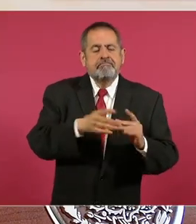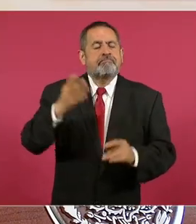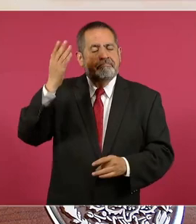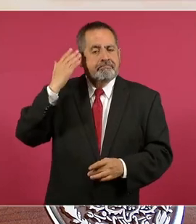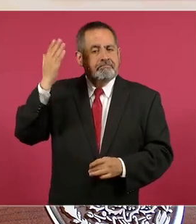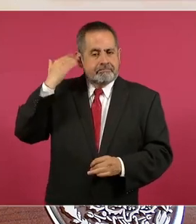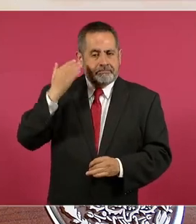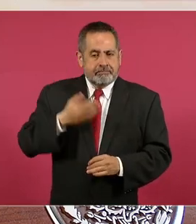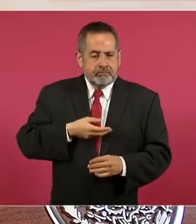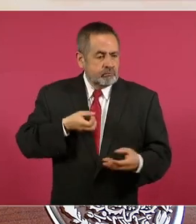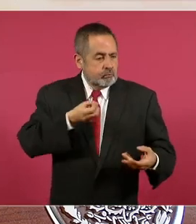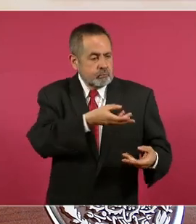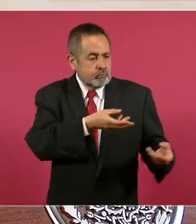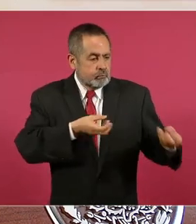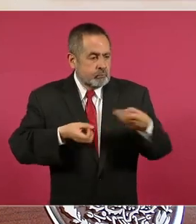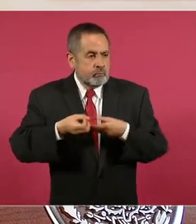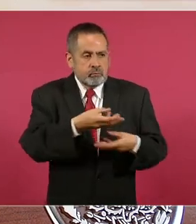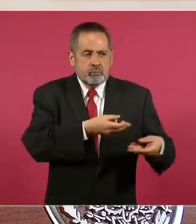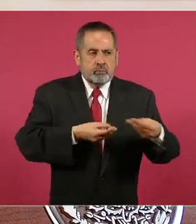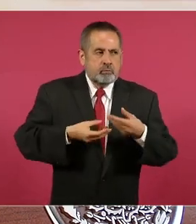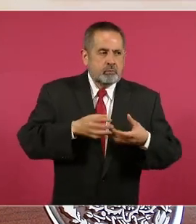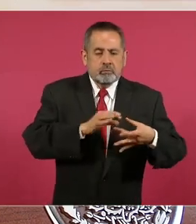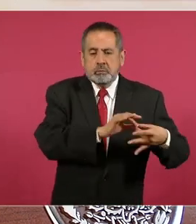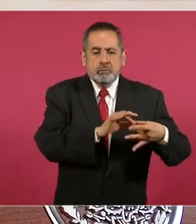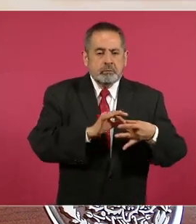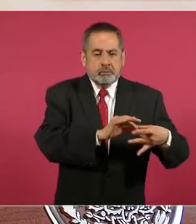Se alimentaban y nutrían mutuamente.